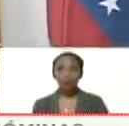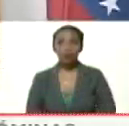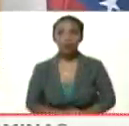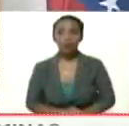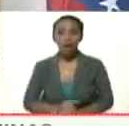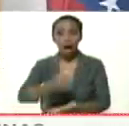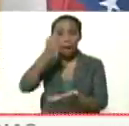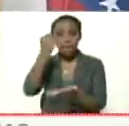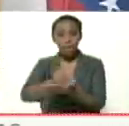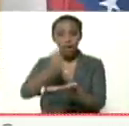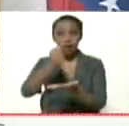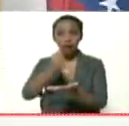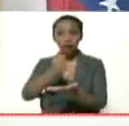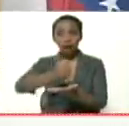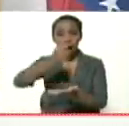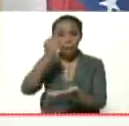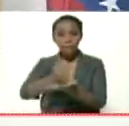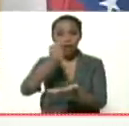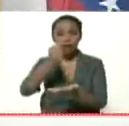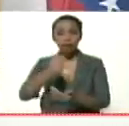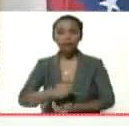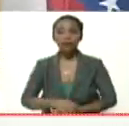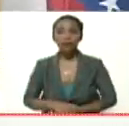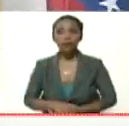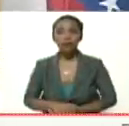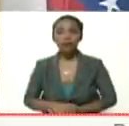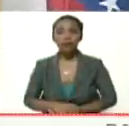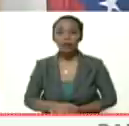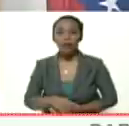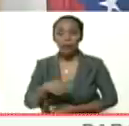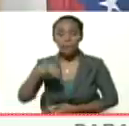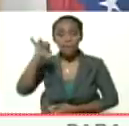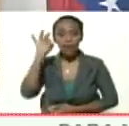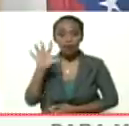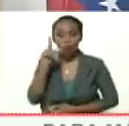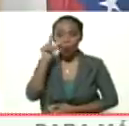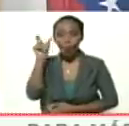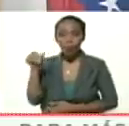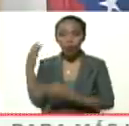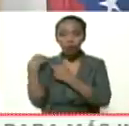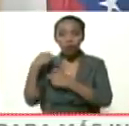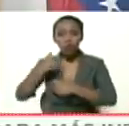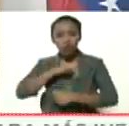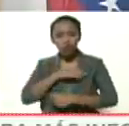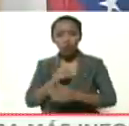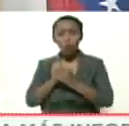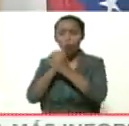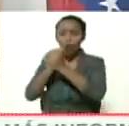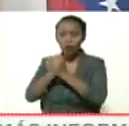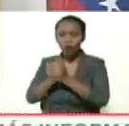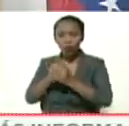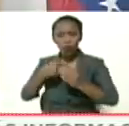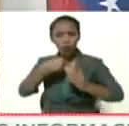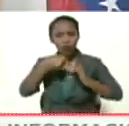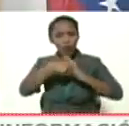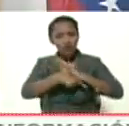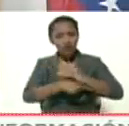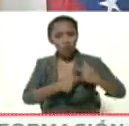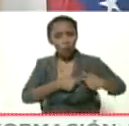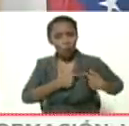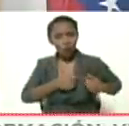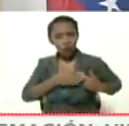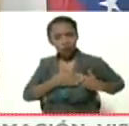Amén, amén. Pastor Henry Romero, estamos en oración desde el corazón, con todo el